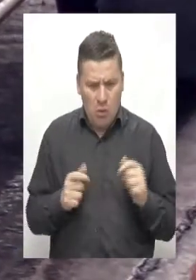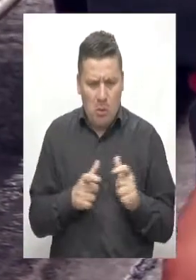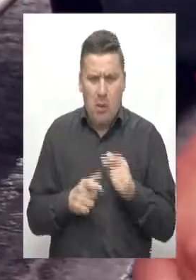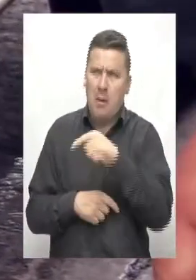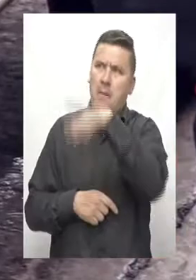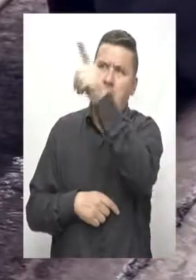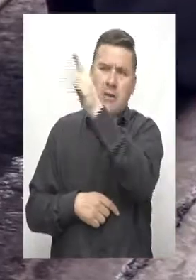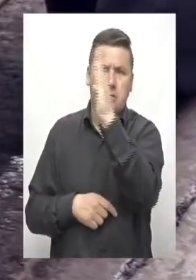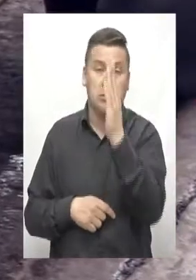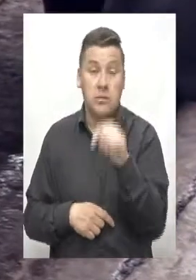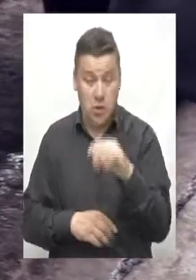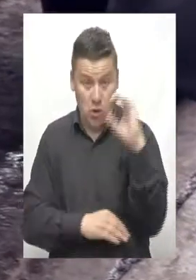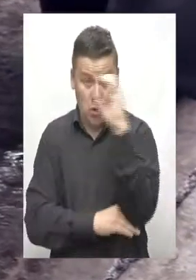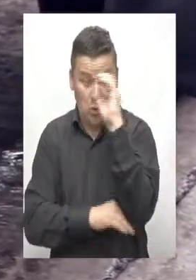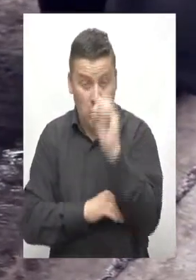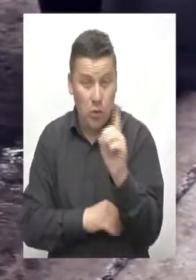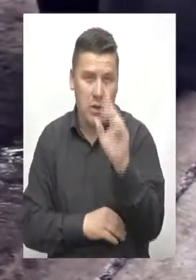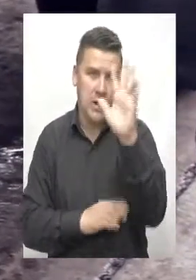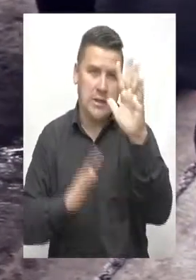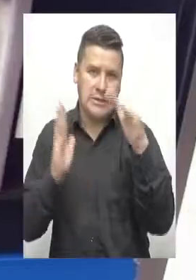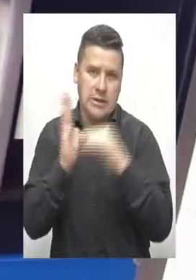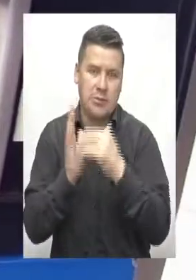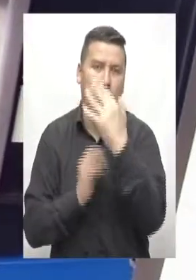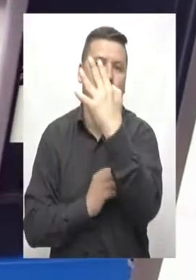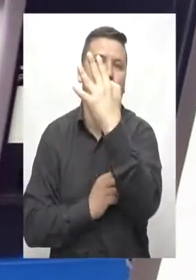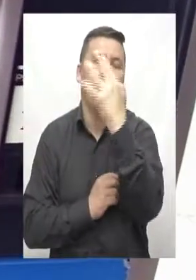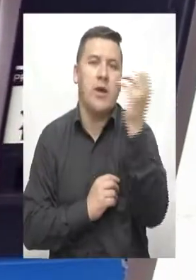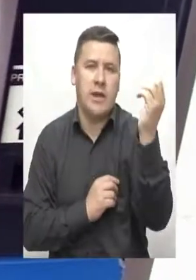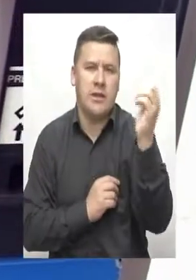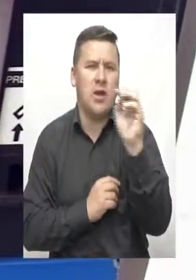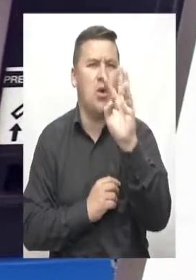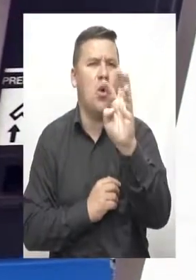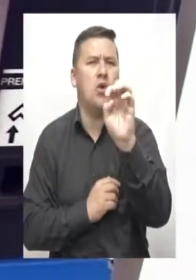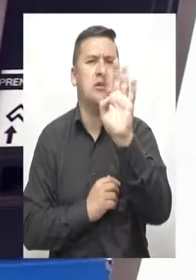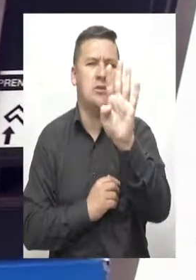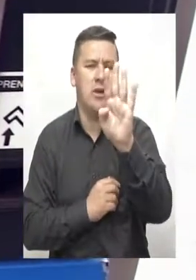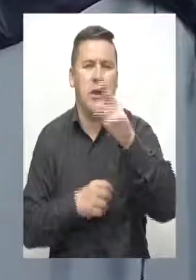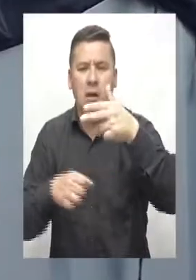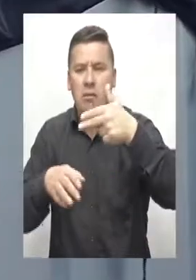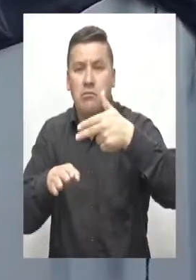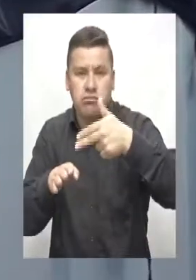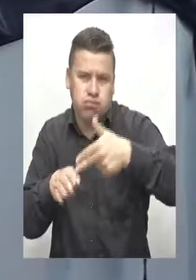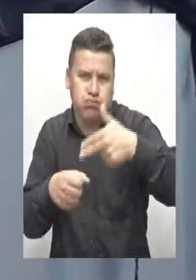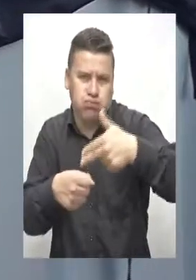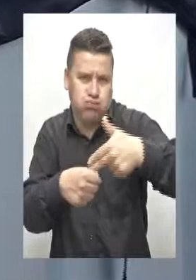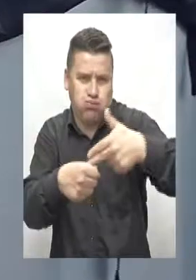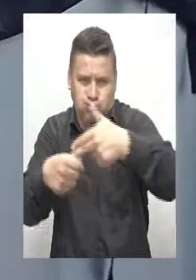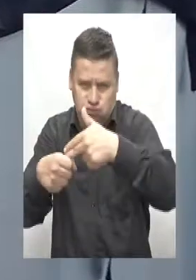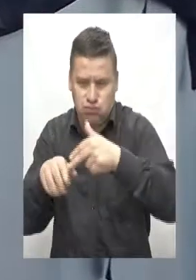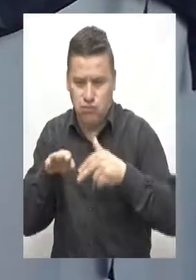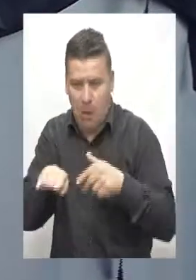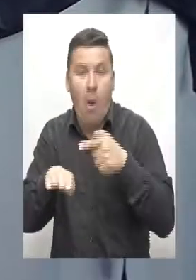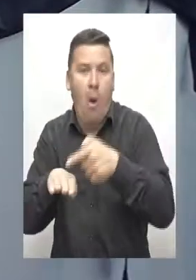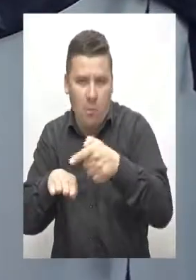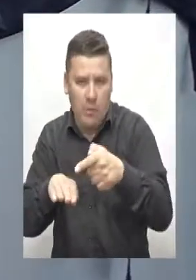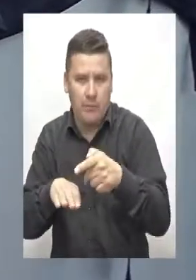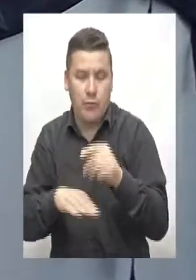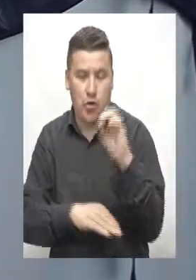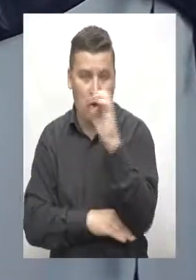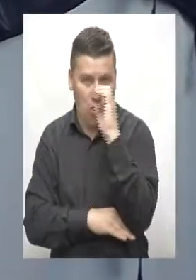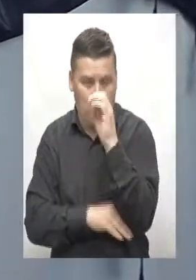ciudades del país como bogotá en colombia y 5 mil 484 estaciones del servicio